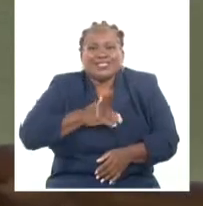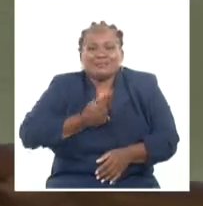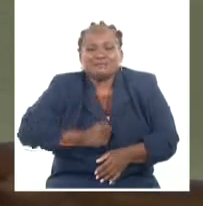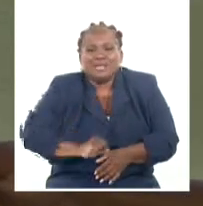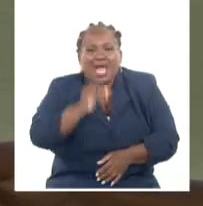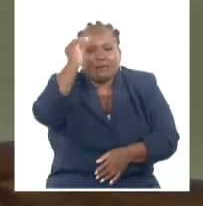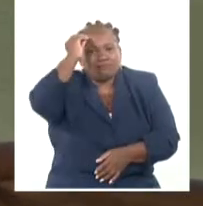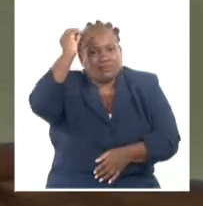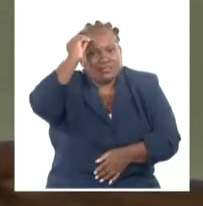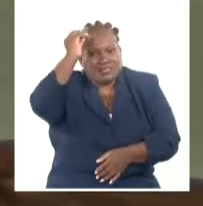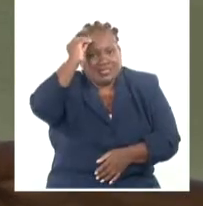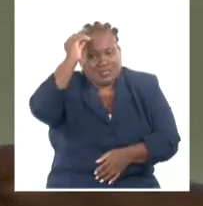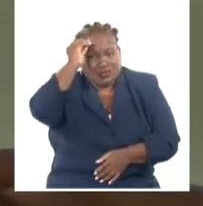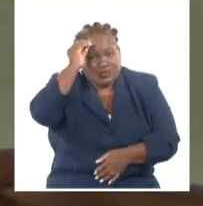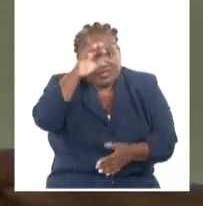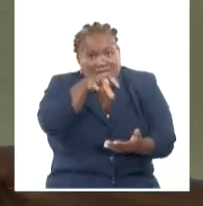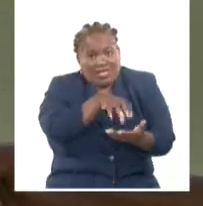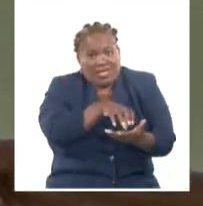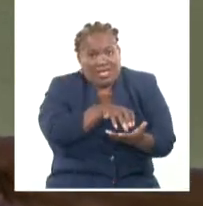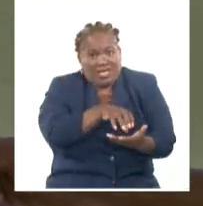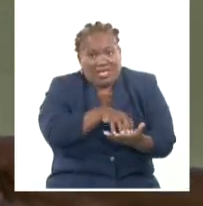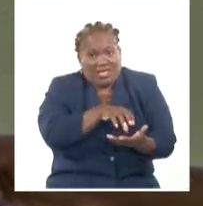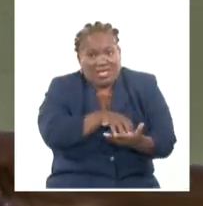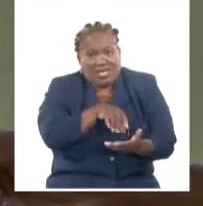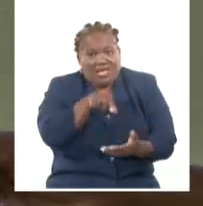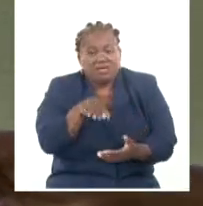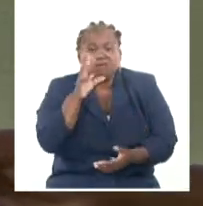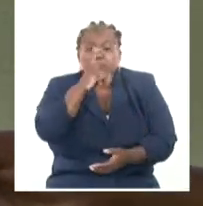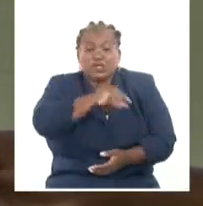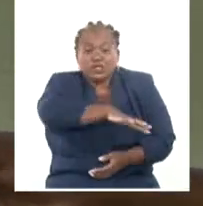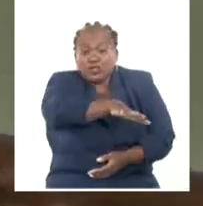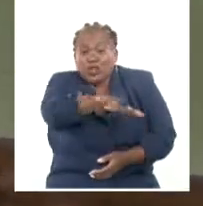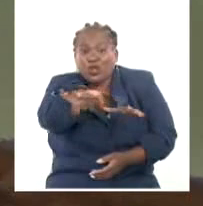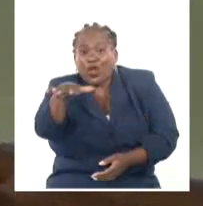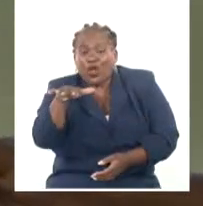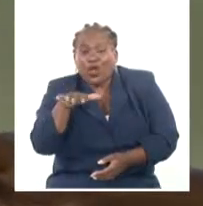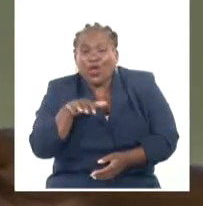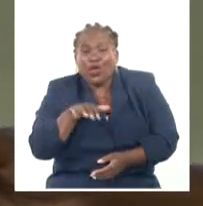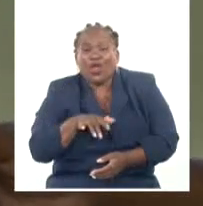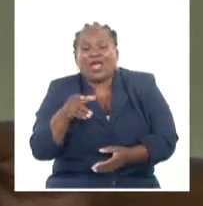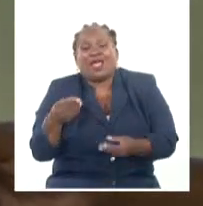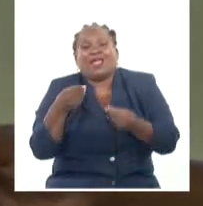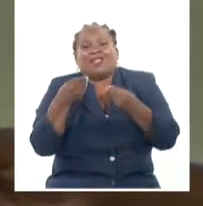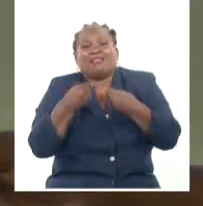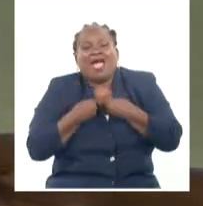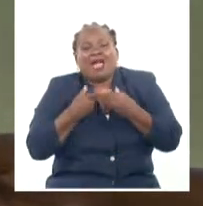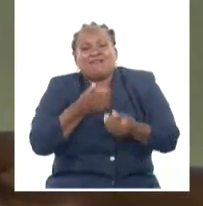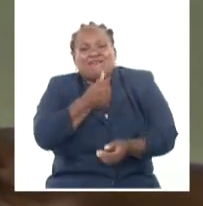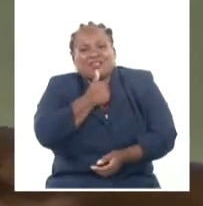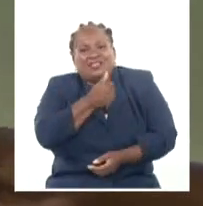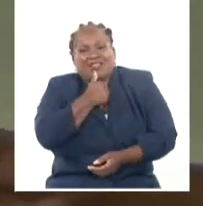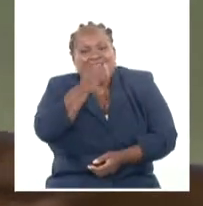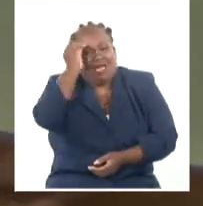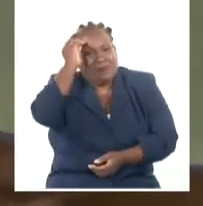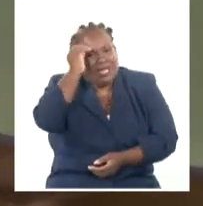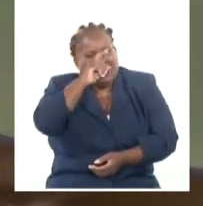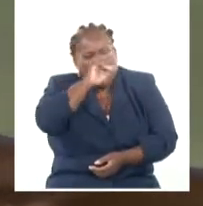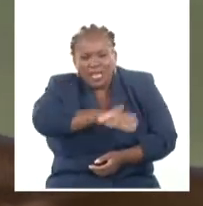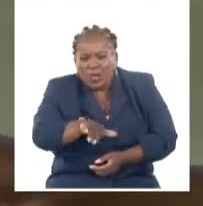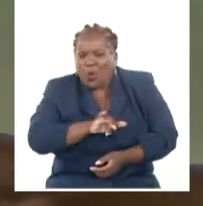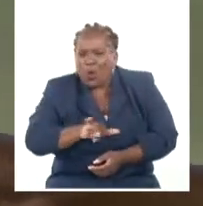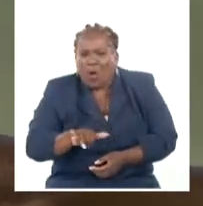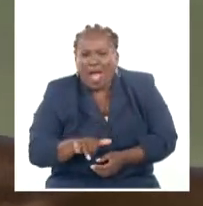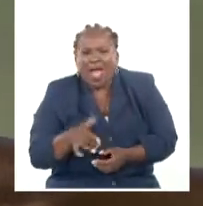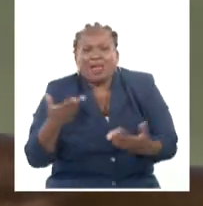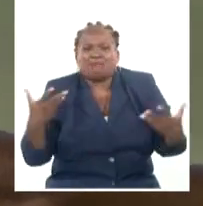aprendiendo en un centro donde está muy hermoso y le dan muchas facilidades para que aprenda a jugar con otros